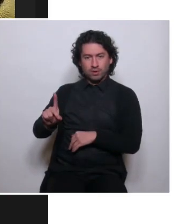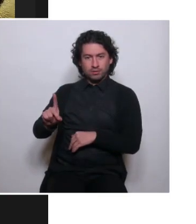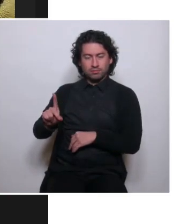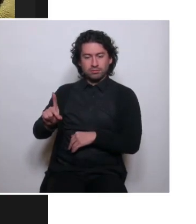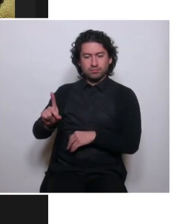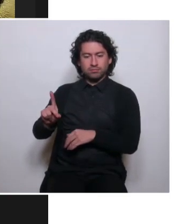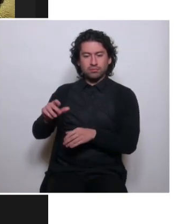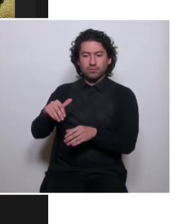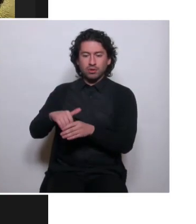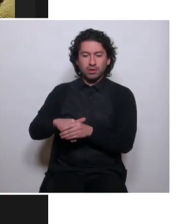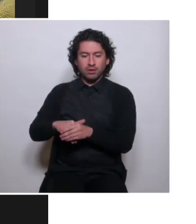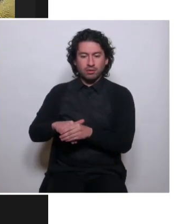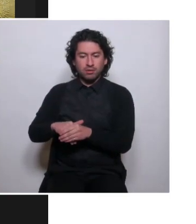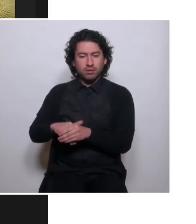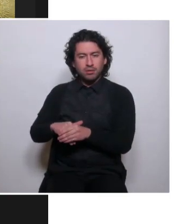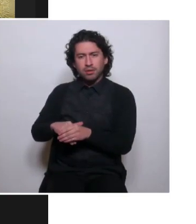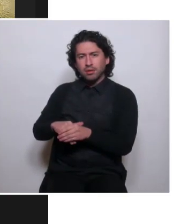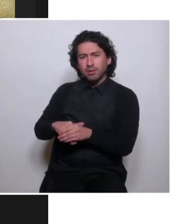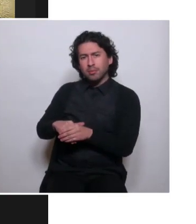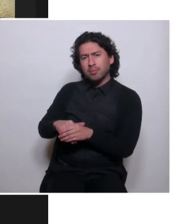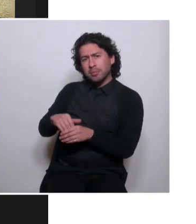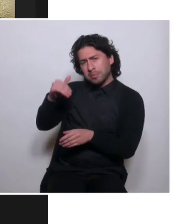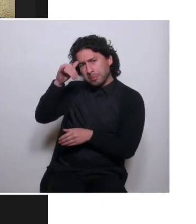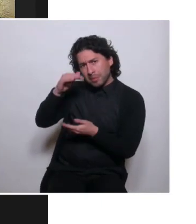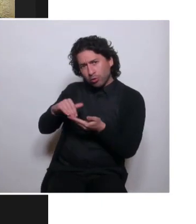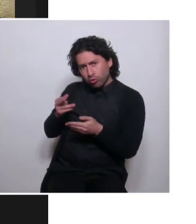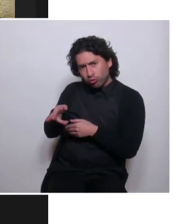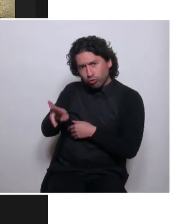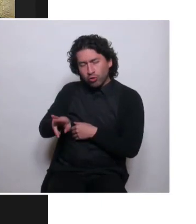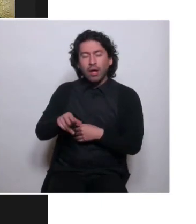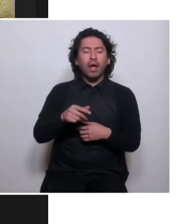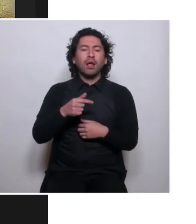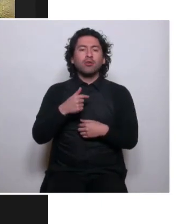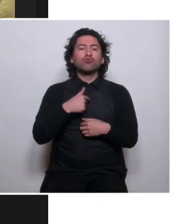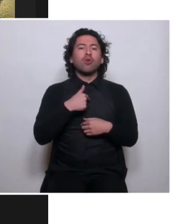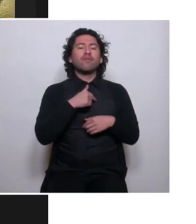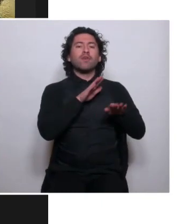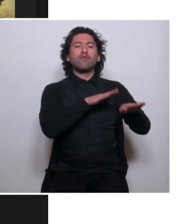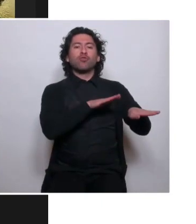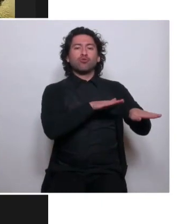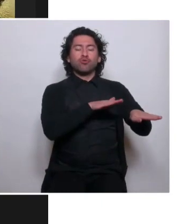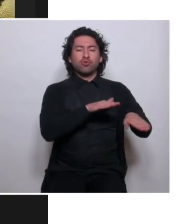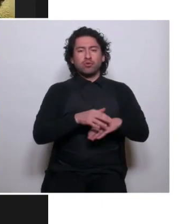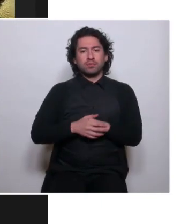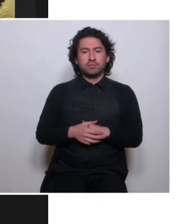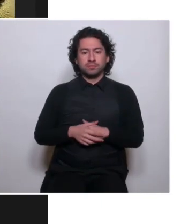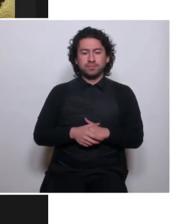Señor secretario. ¿Perdón? ¿Perdón? Voto a favor, señor secretario.